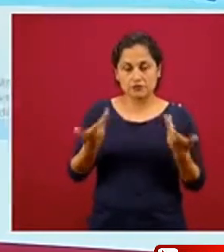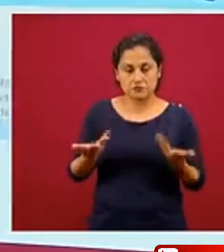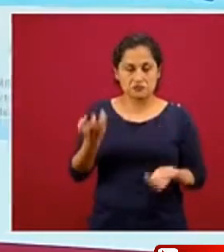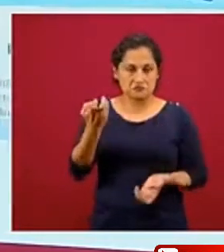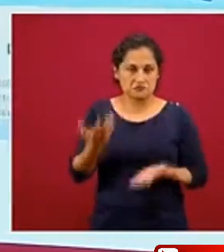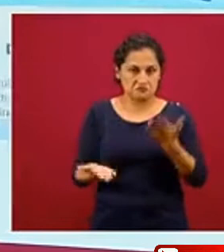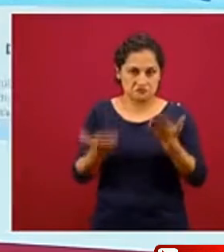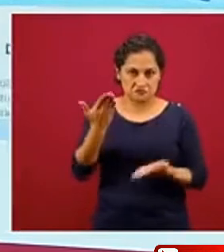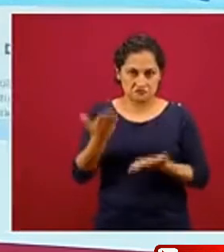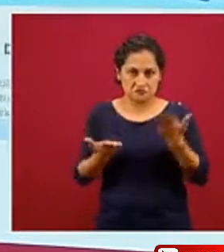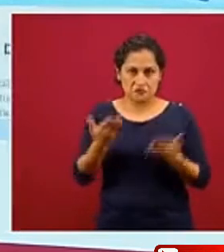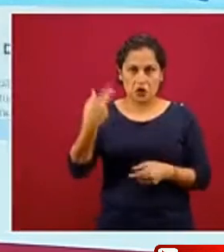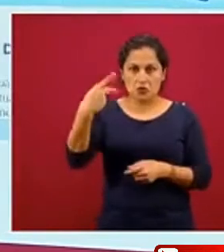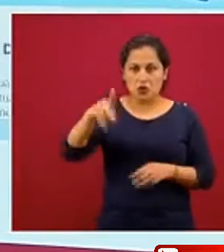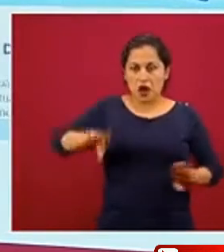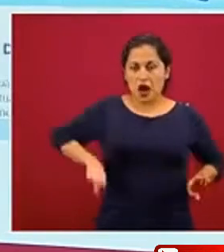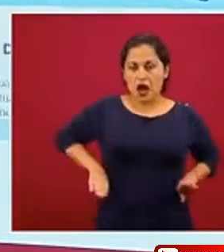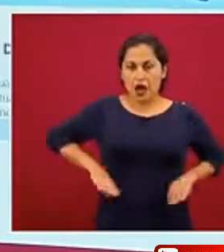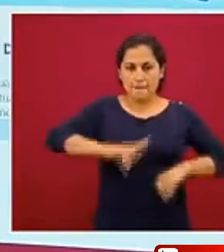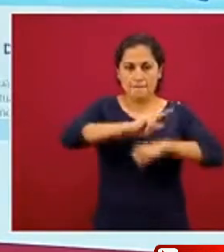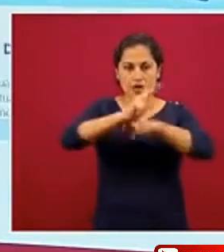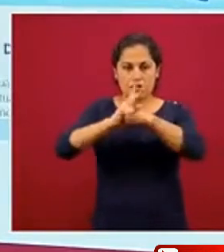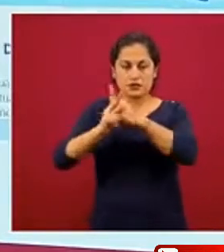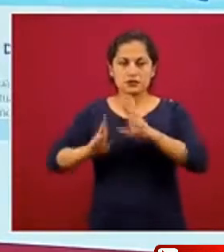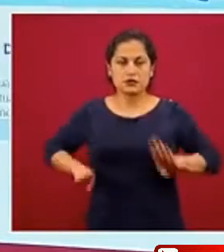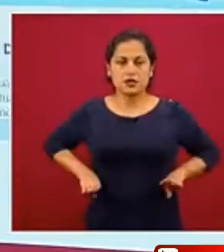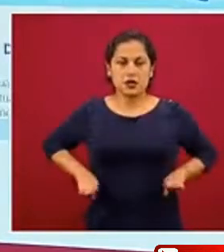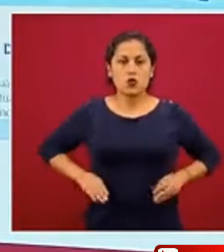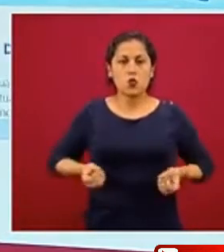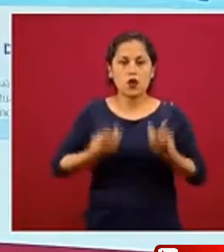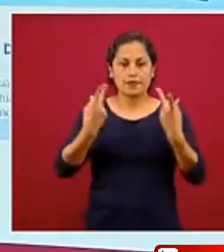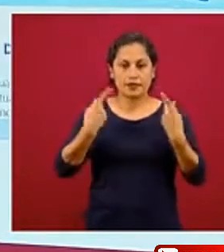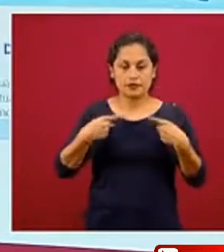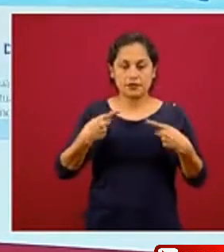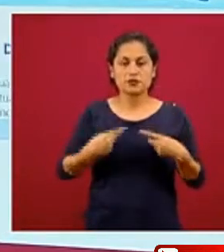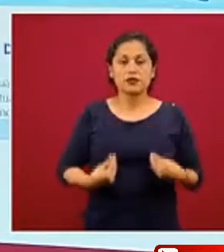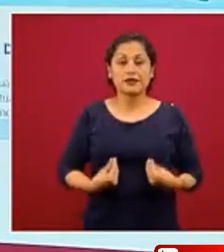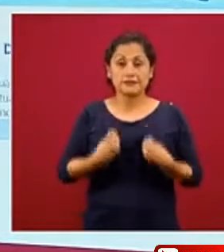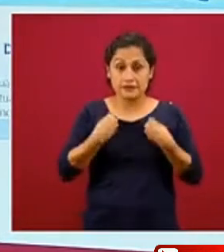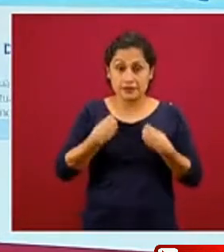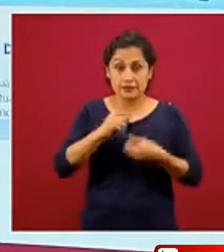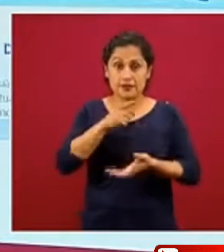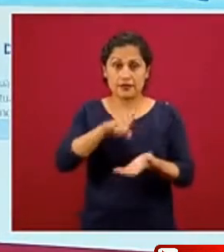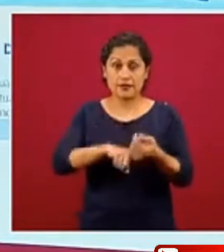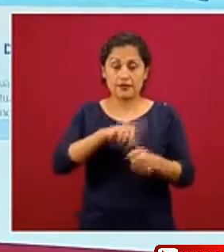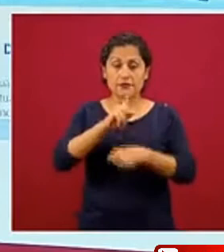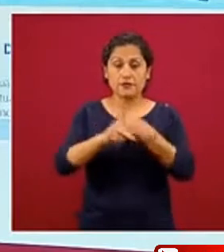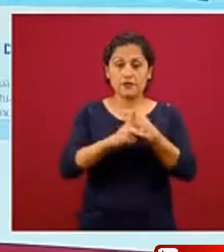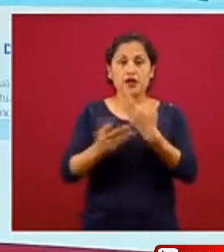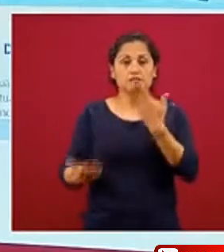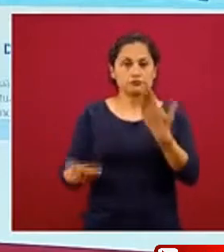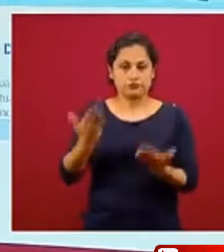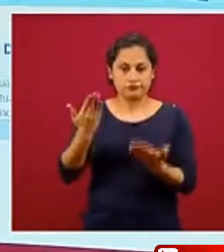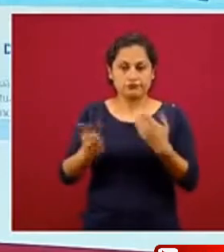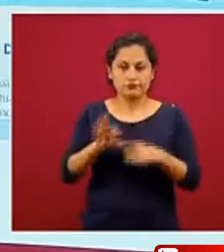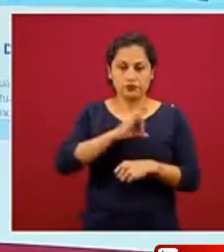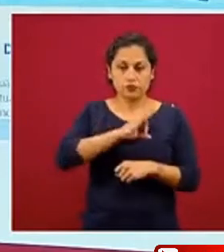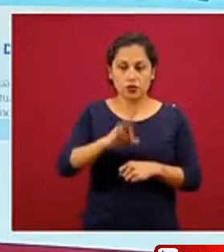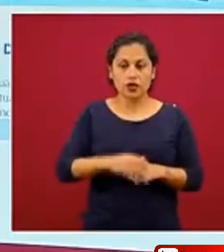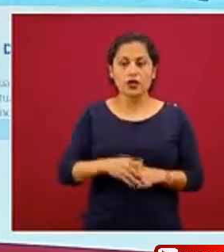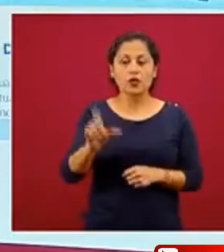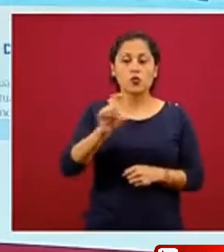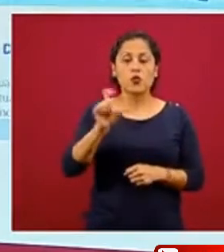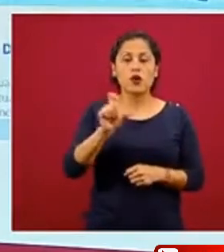comparación equilibrada independientemente de la fecha específica en la que se presentaron el primer caso de